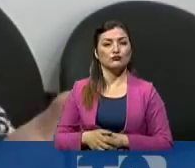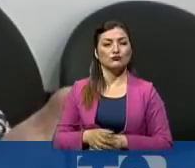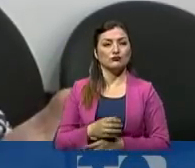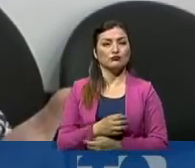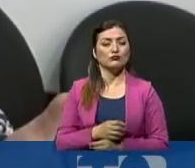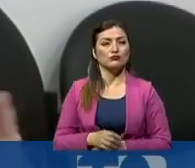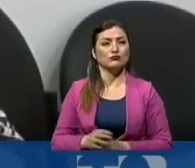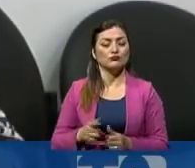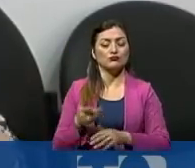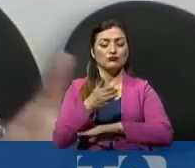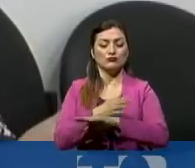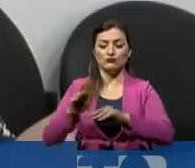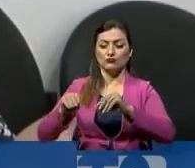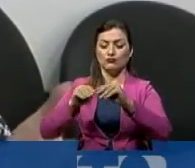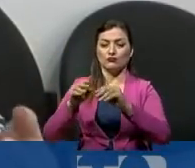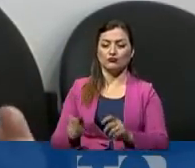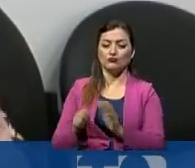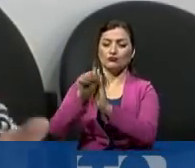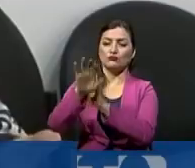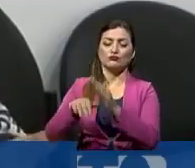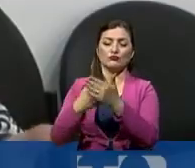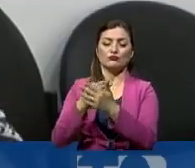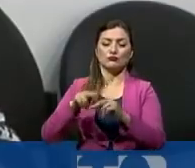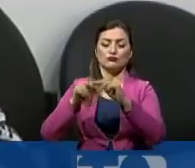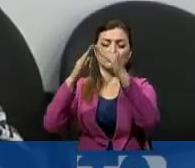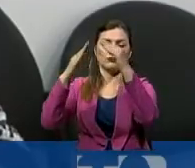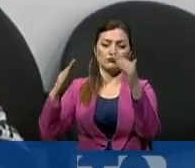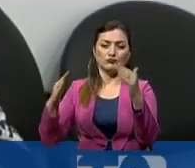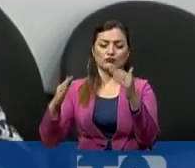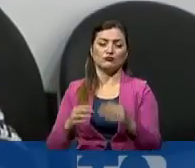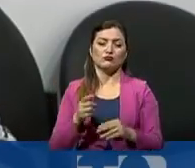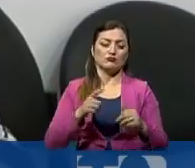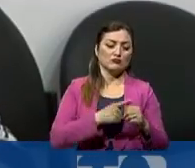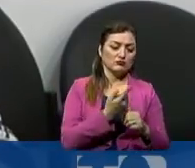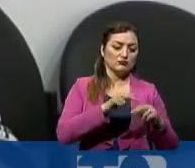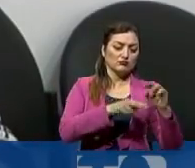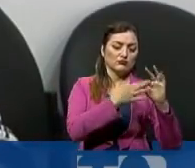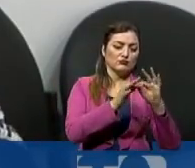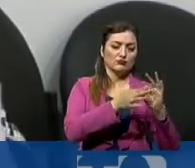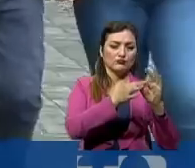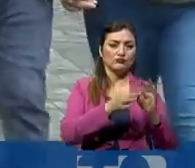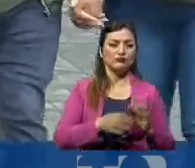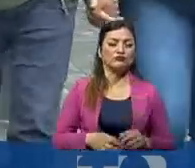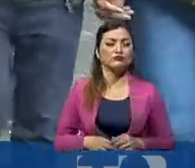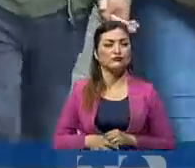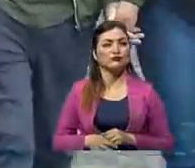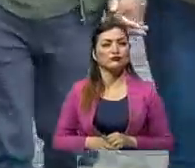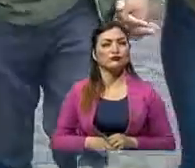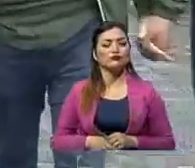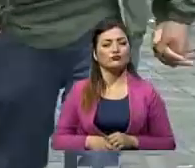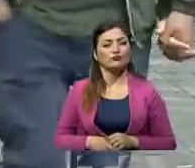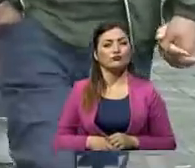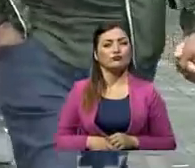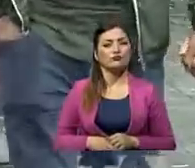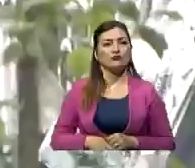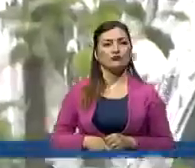de poder entregar terrenos para construir nuevas UPCs, primero se potencie estas y se las complete. Pero mientras tanto,